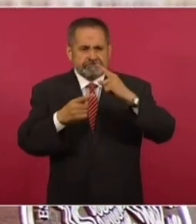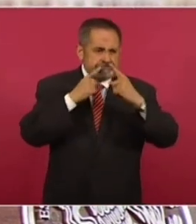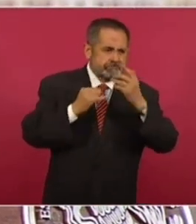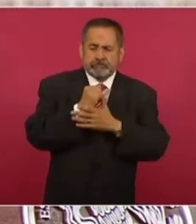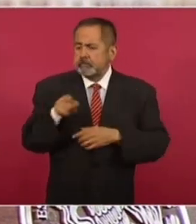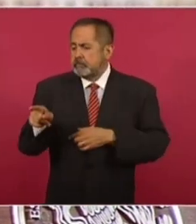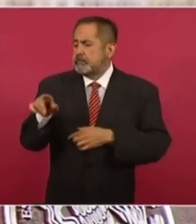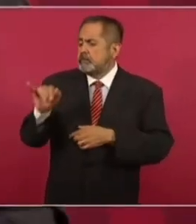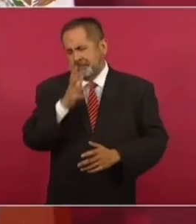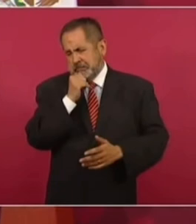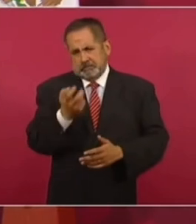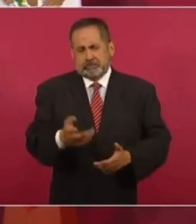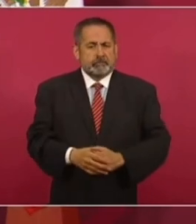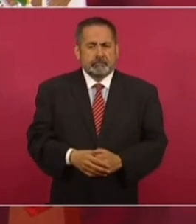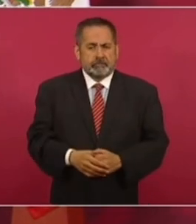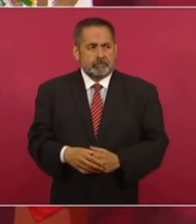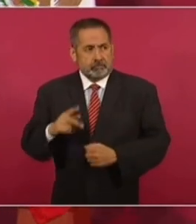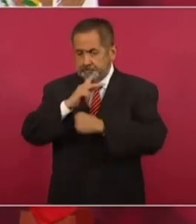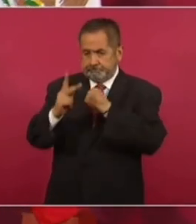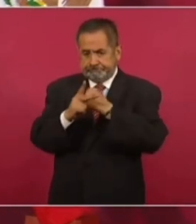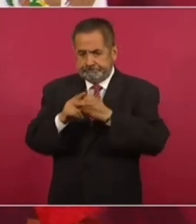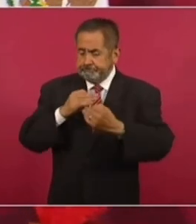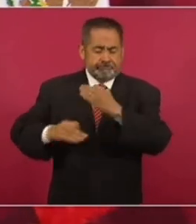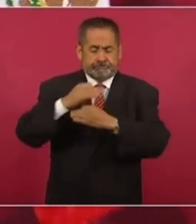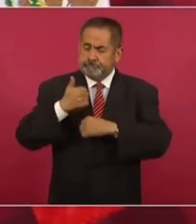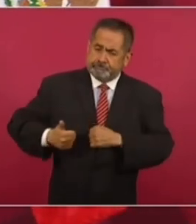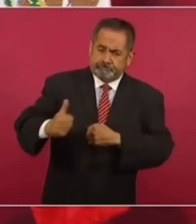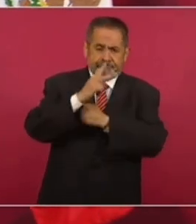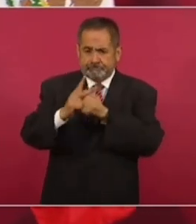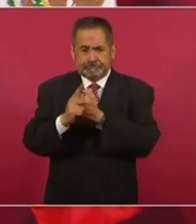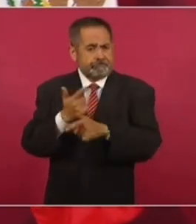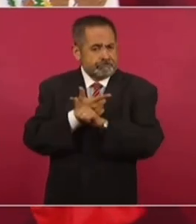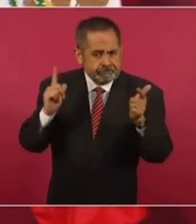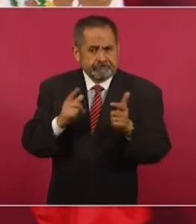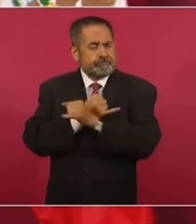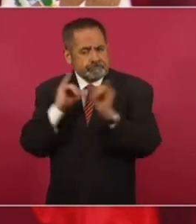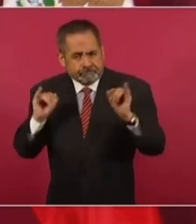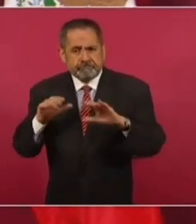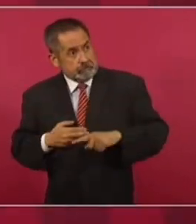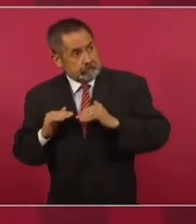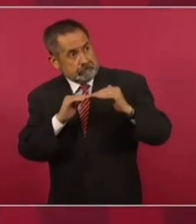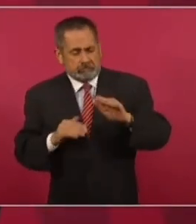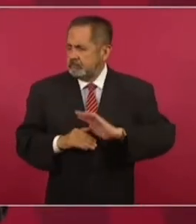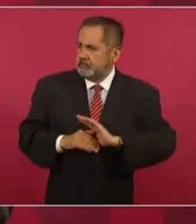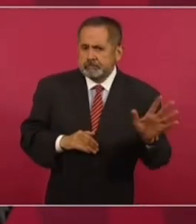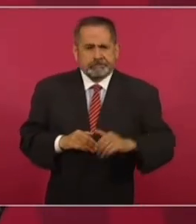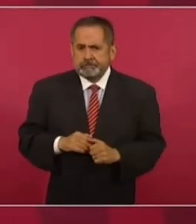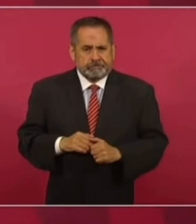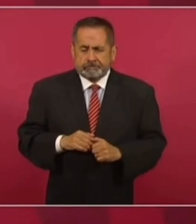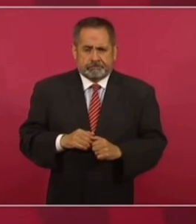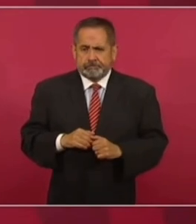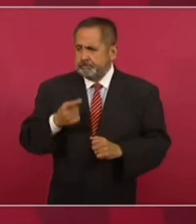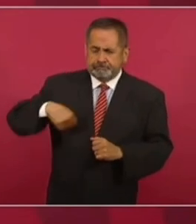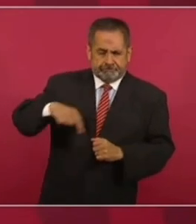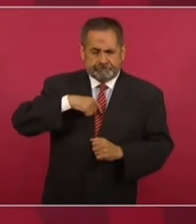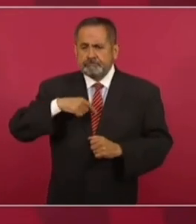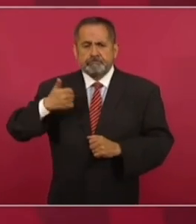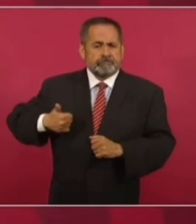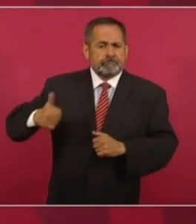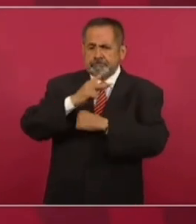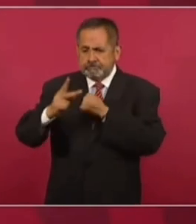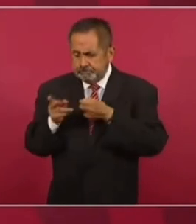quién participa y quién no. Con todo somos países respeto. Independientes, libres, soberanos. Nos conducimos de